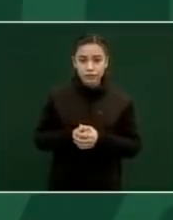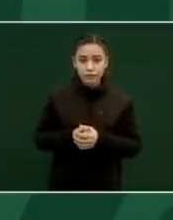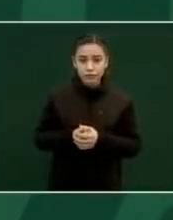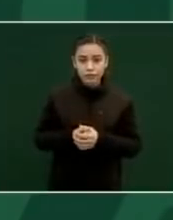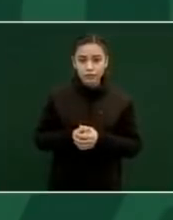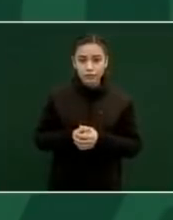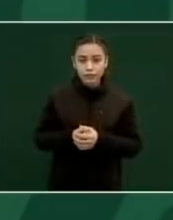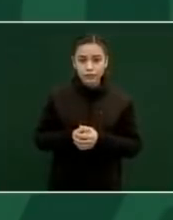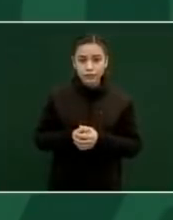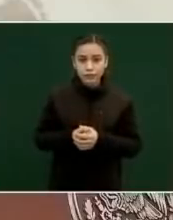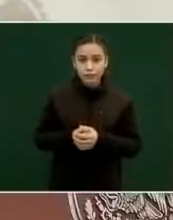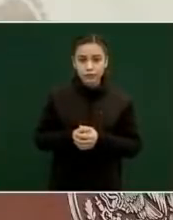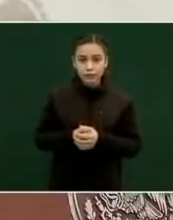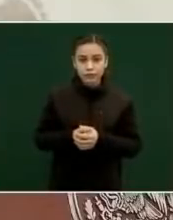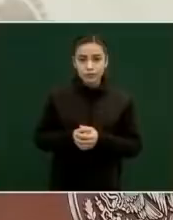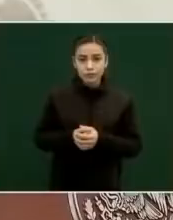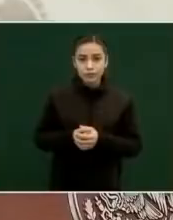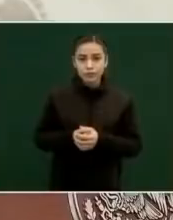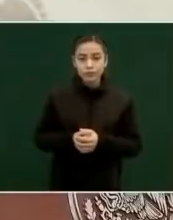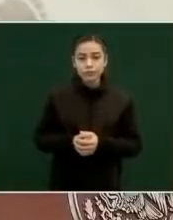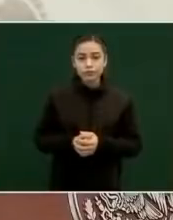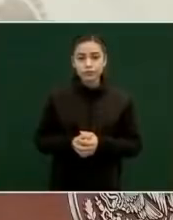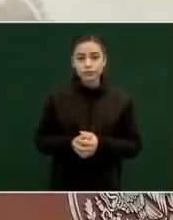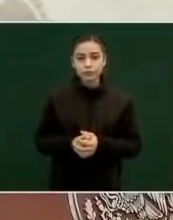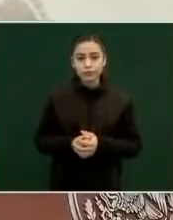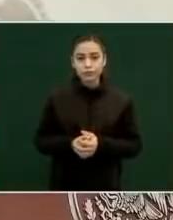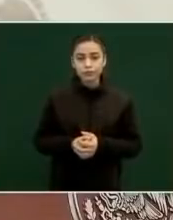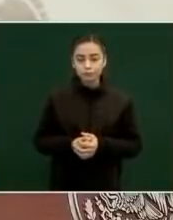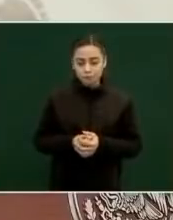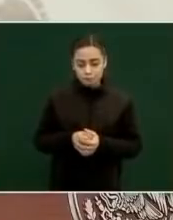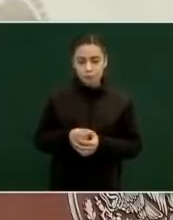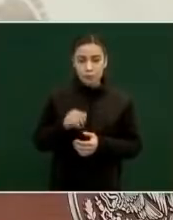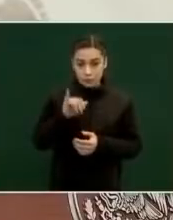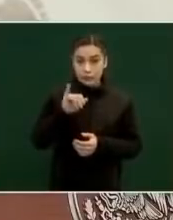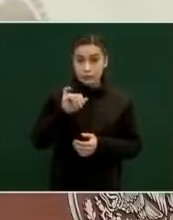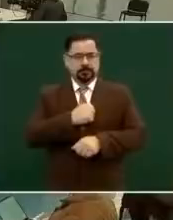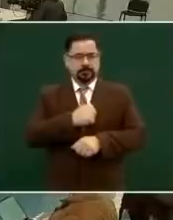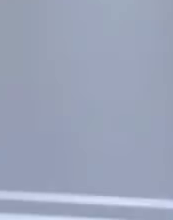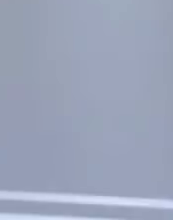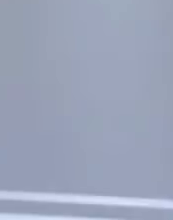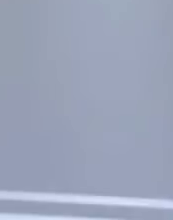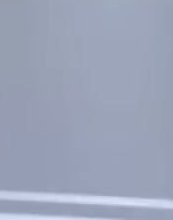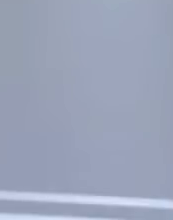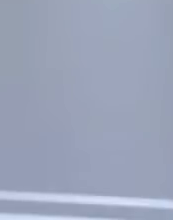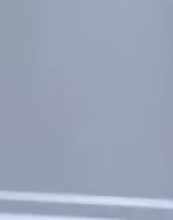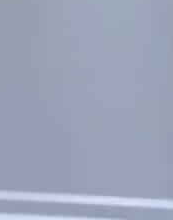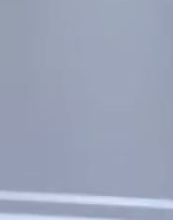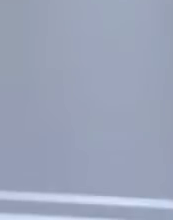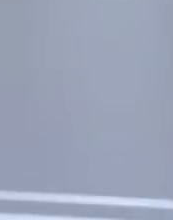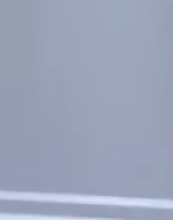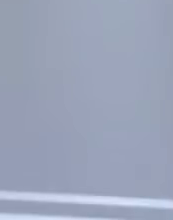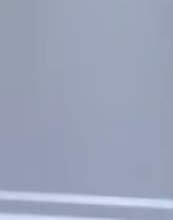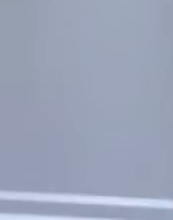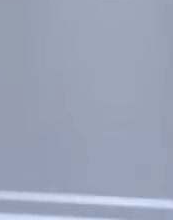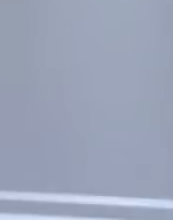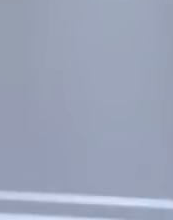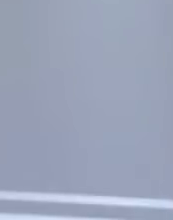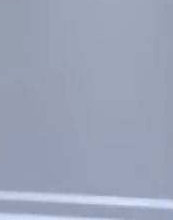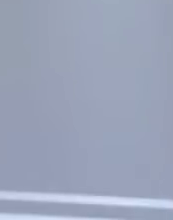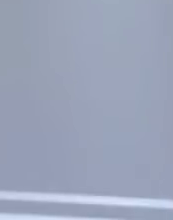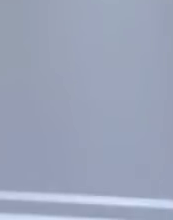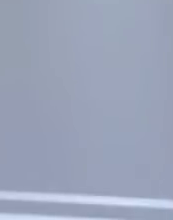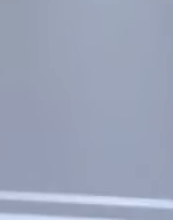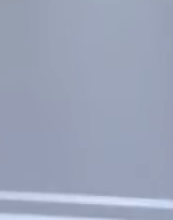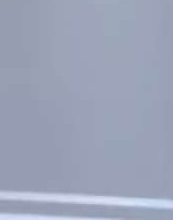Houston. Y algo verdaderamente gravísimo que nos afecta y nos ofende y nos lastima a todos